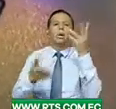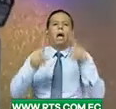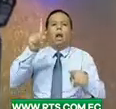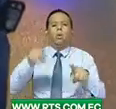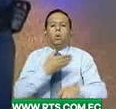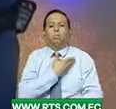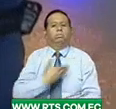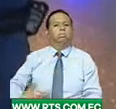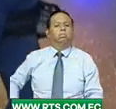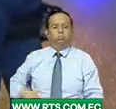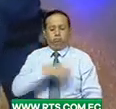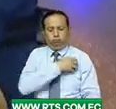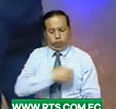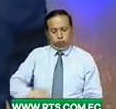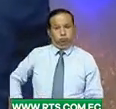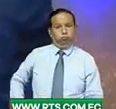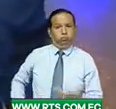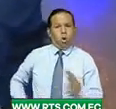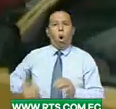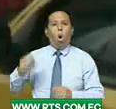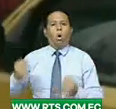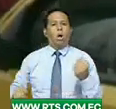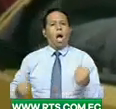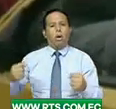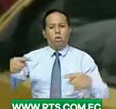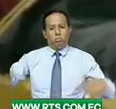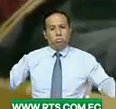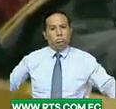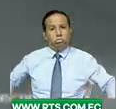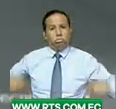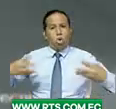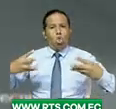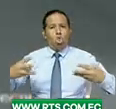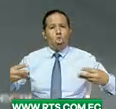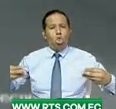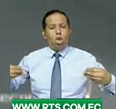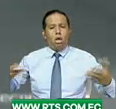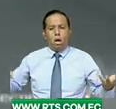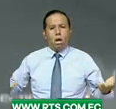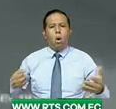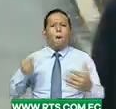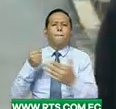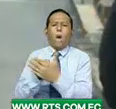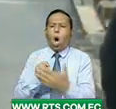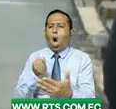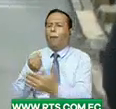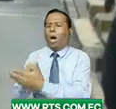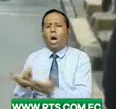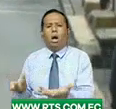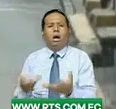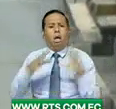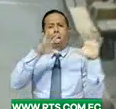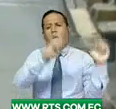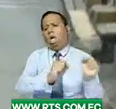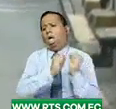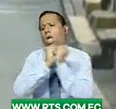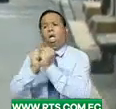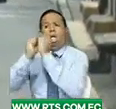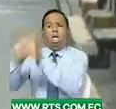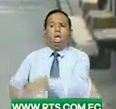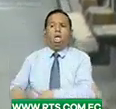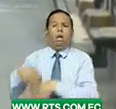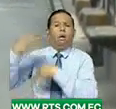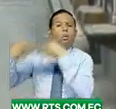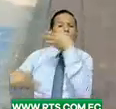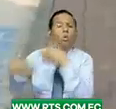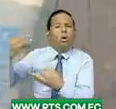de seguridad, andar con llantas lisas, manejar sin licencia, causar daños materiales, entre otras infracciones menores